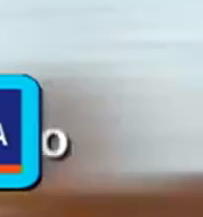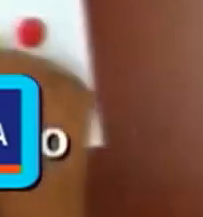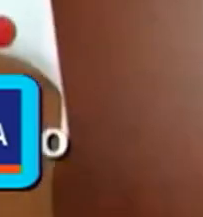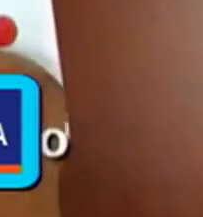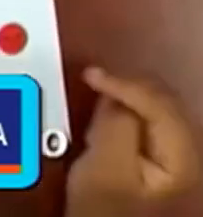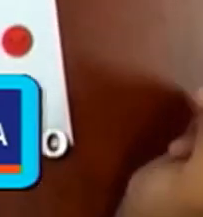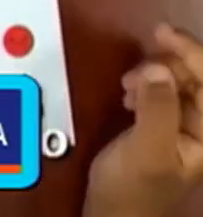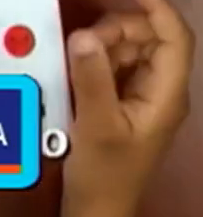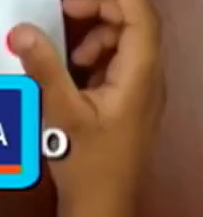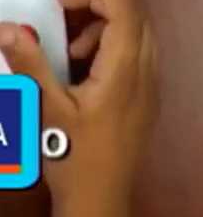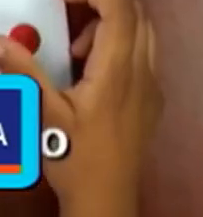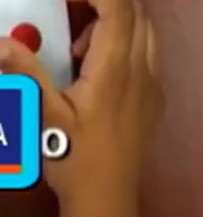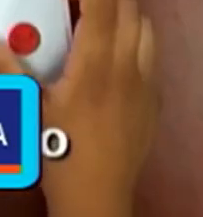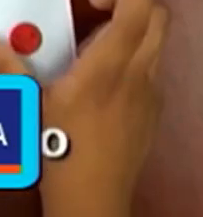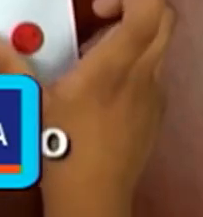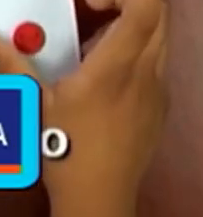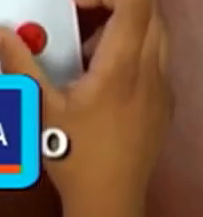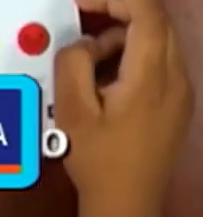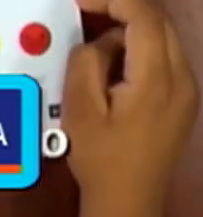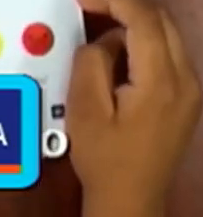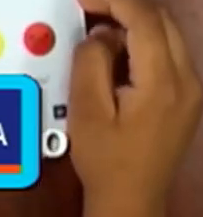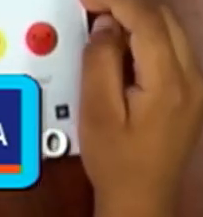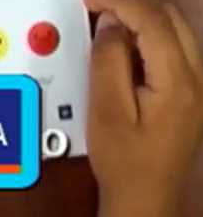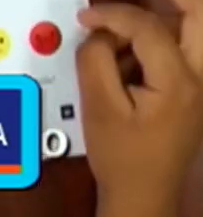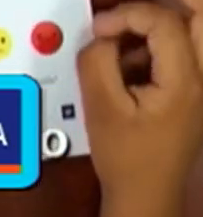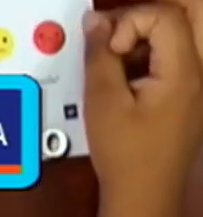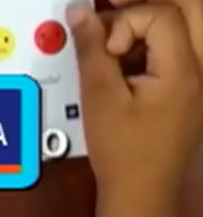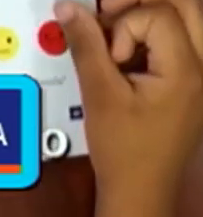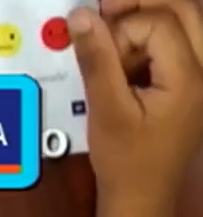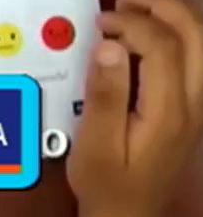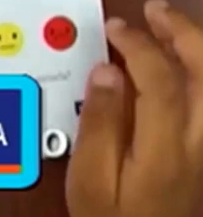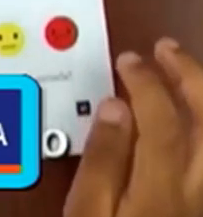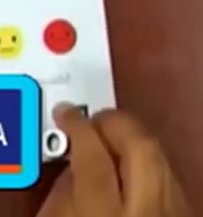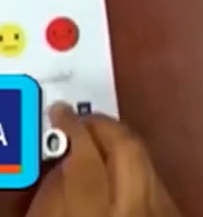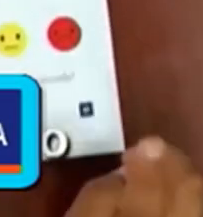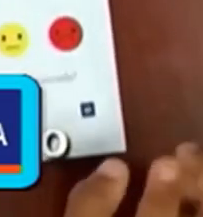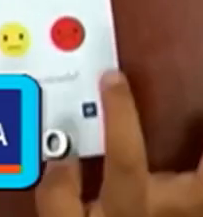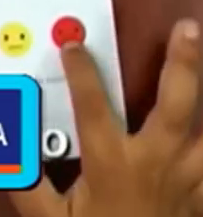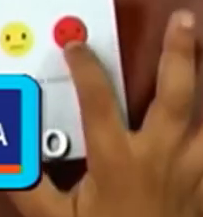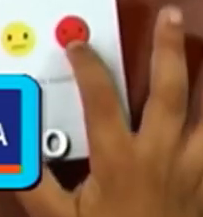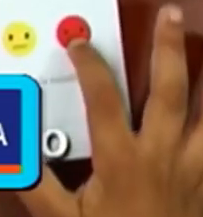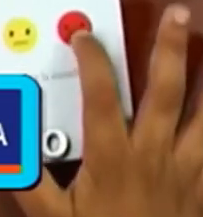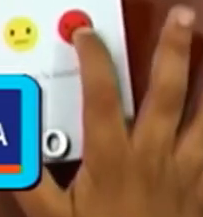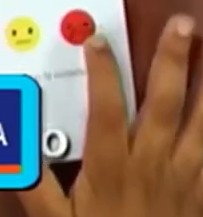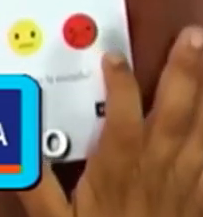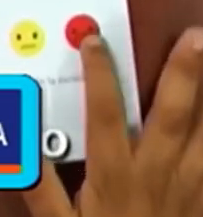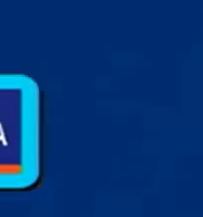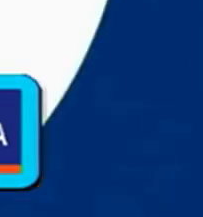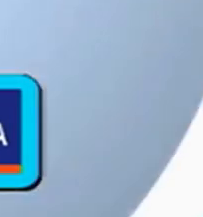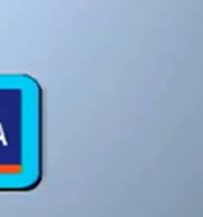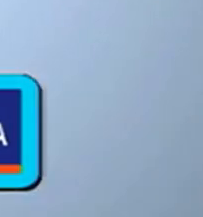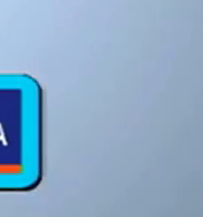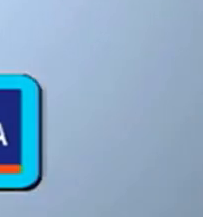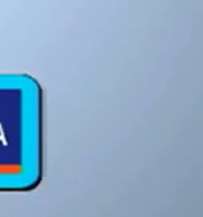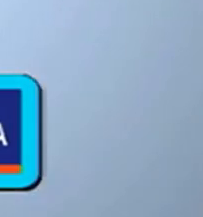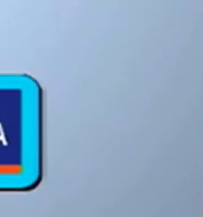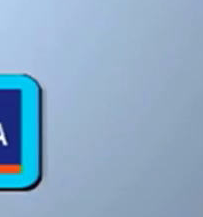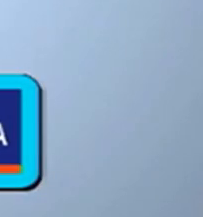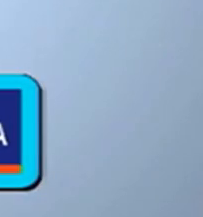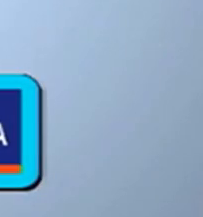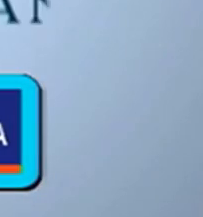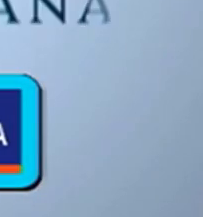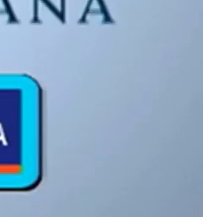aprendido. 2 páginas de evaluación. Es la evaluación para examinar el nivel de conocimiento que ha adquirido y dominado. Ministerio